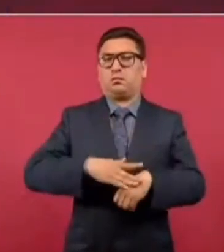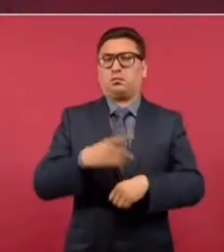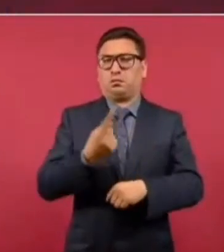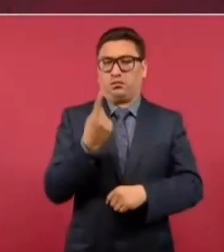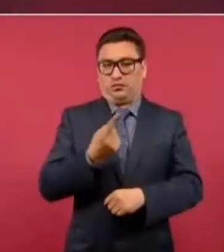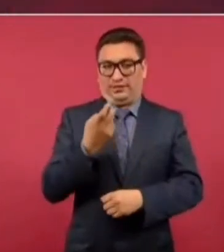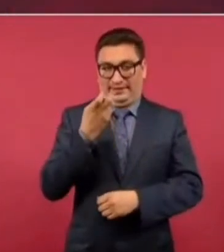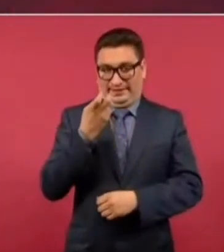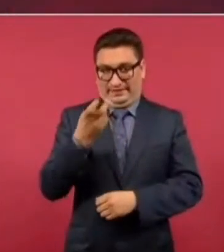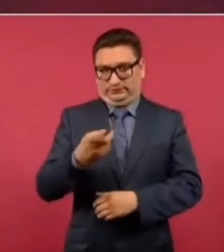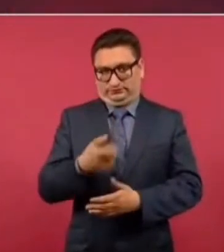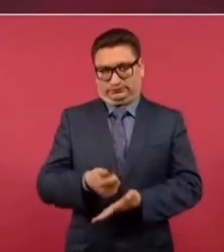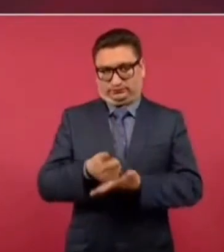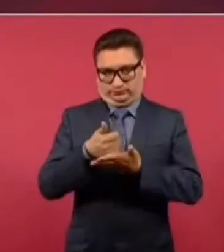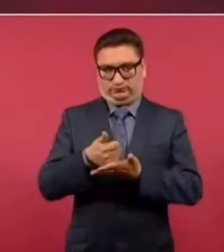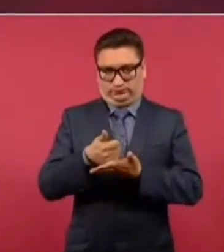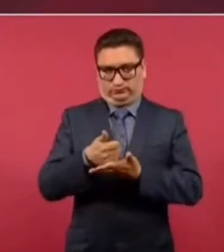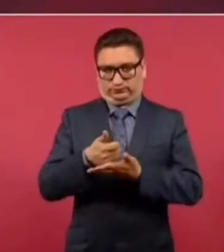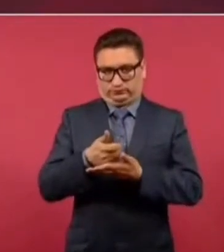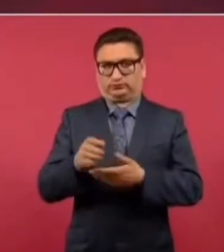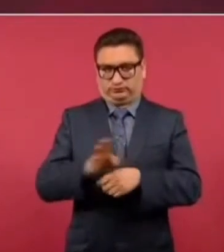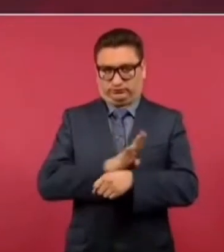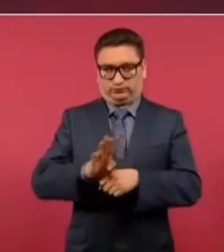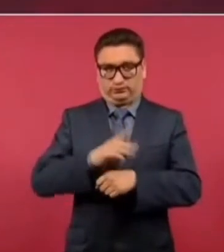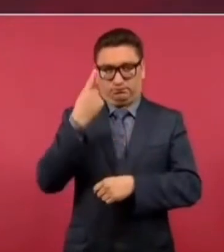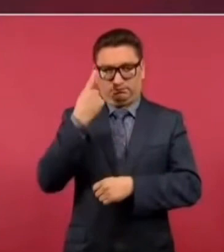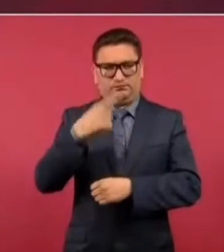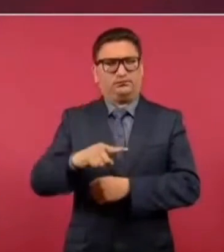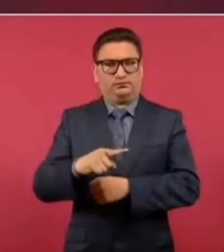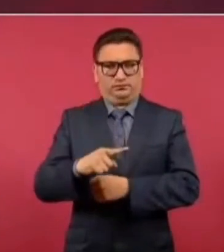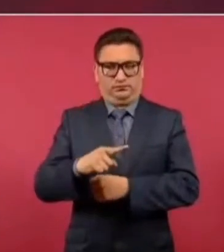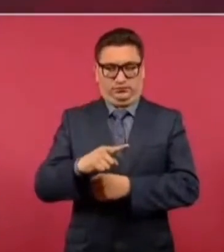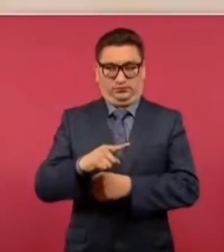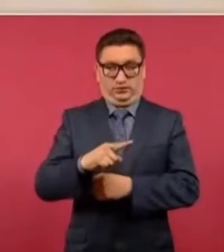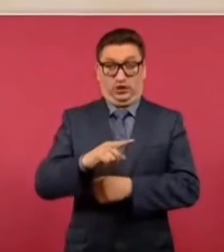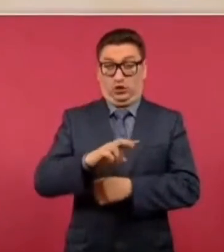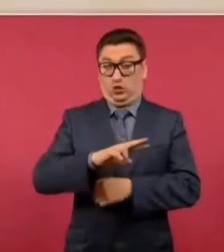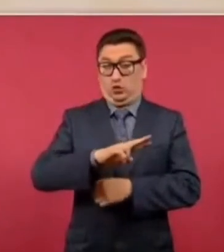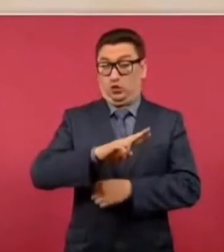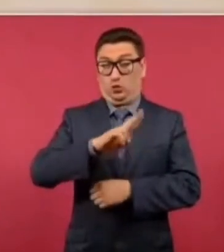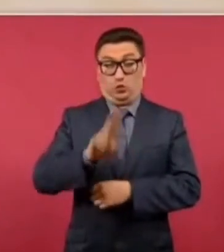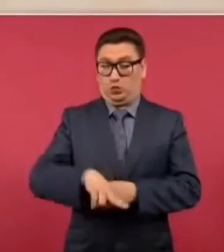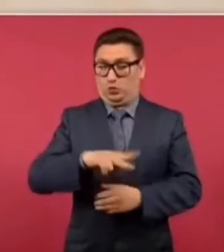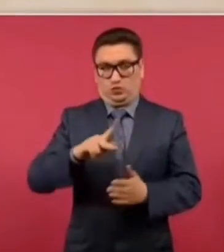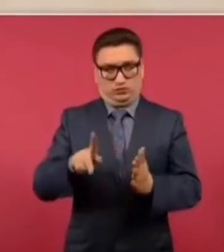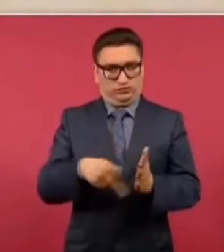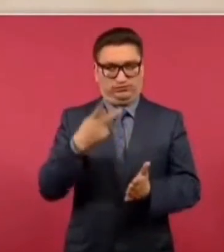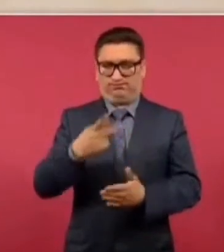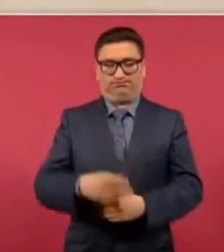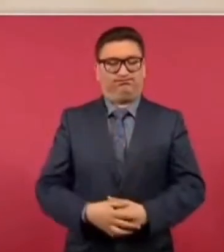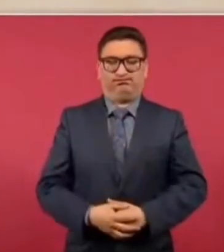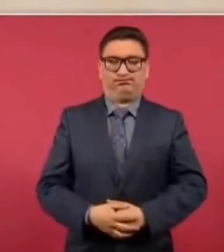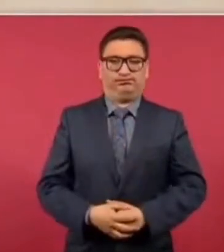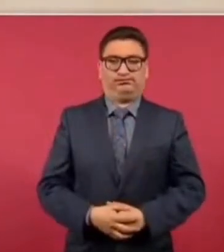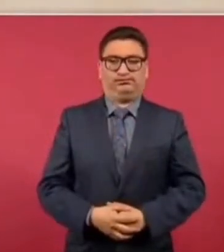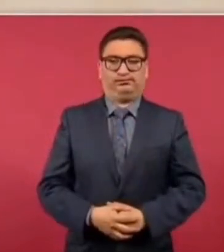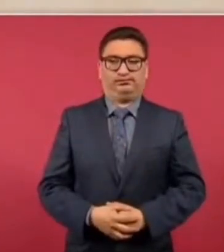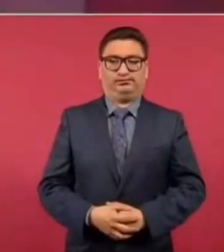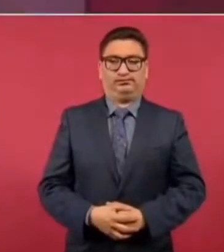esto va a servir para que nunca más se repitan